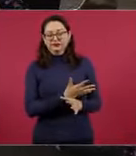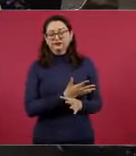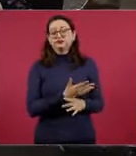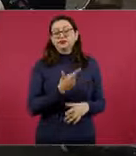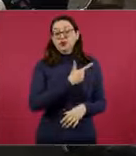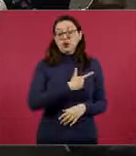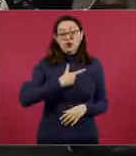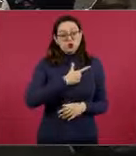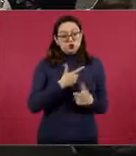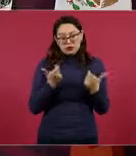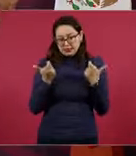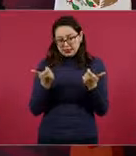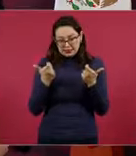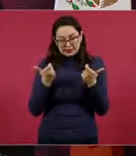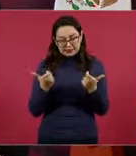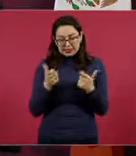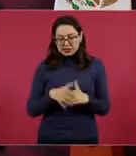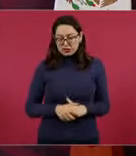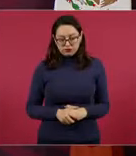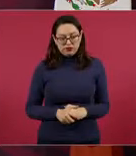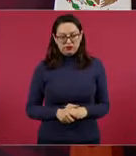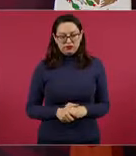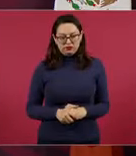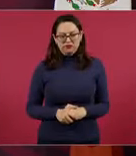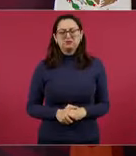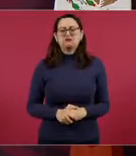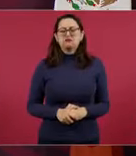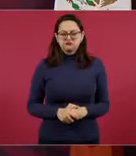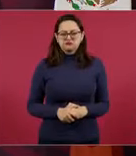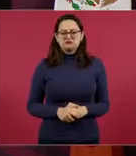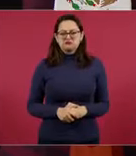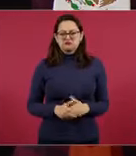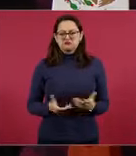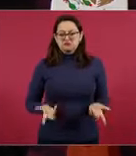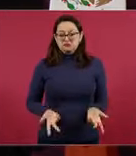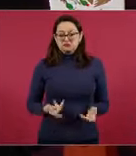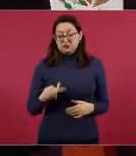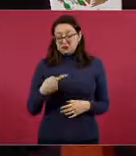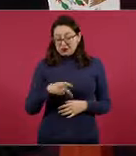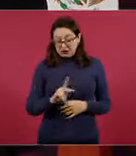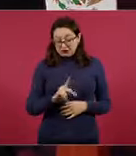Pero si lo analizamos, a lo mejor Obregón resulta un niño de pecho